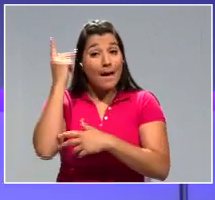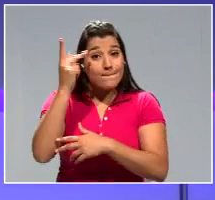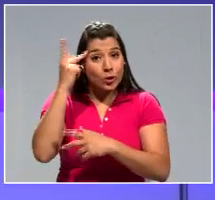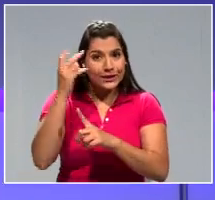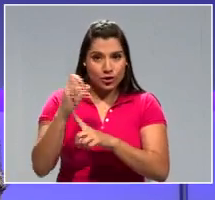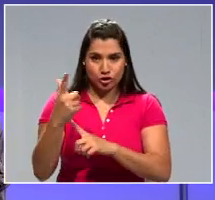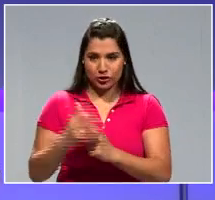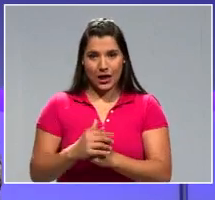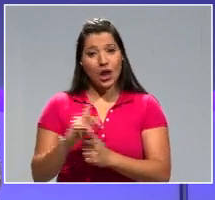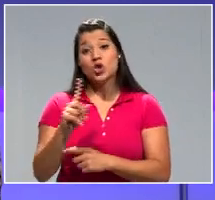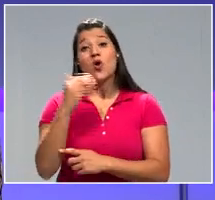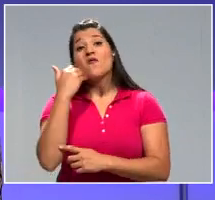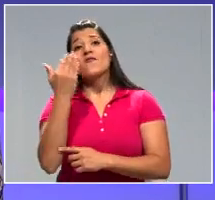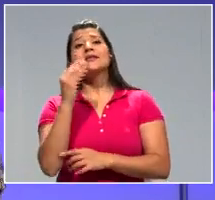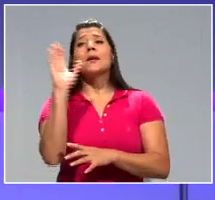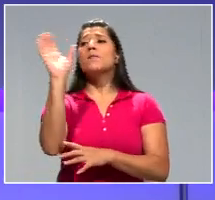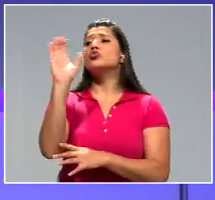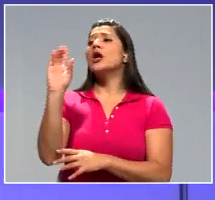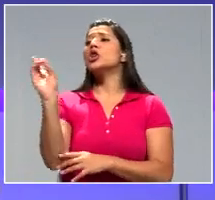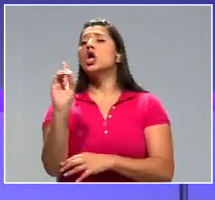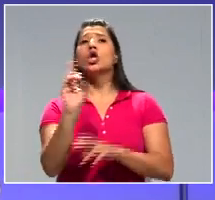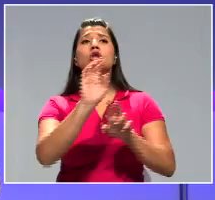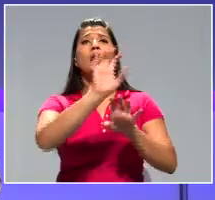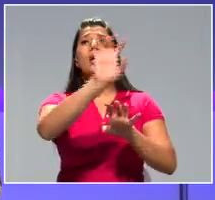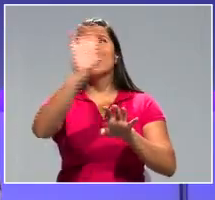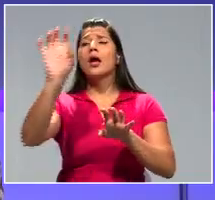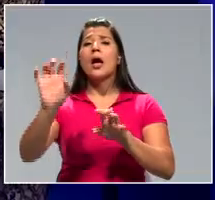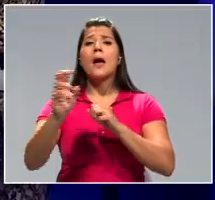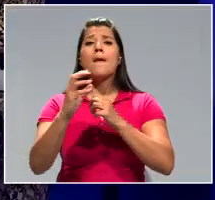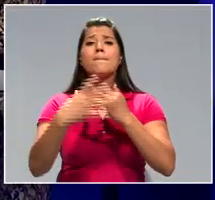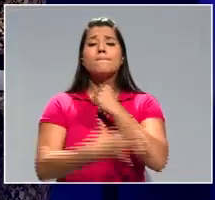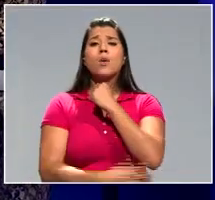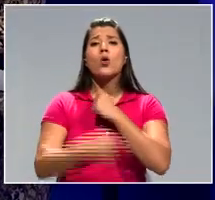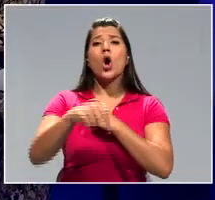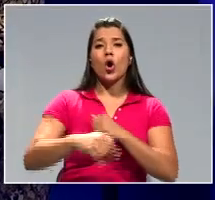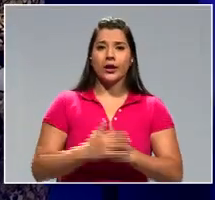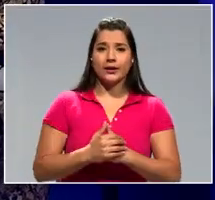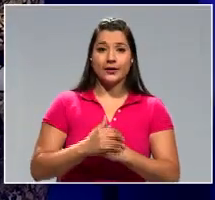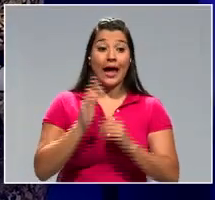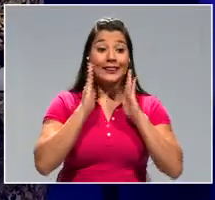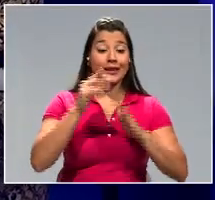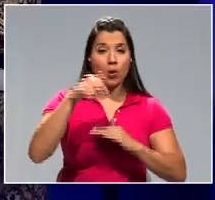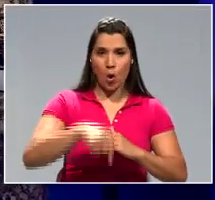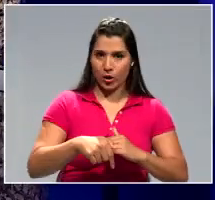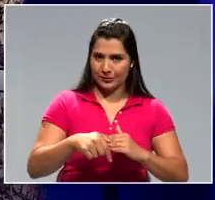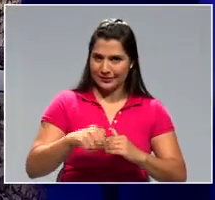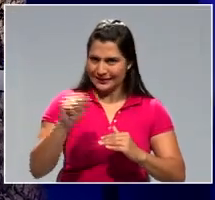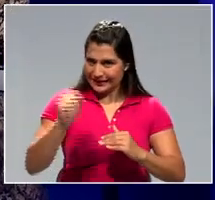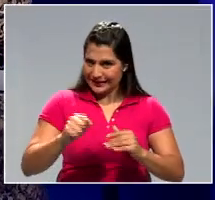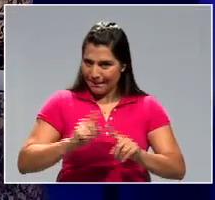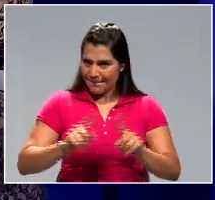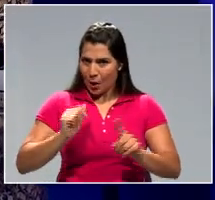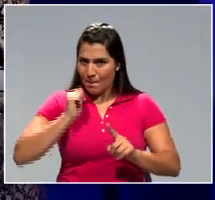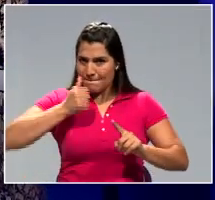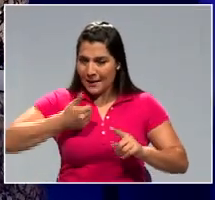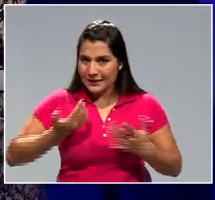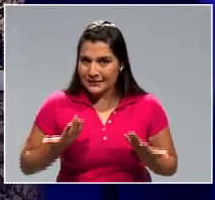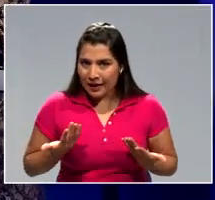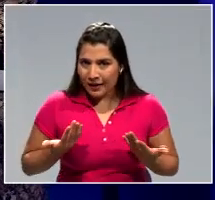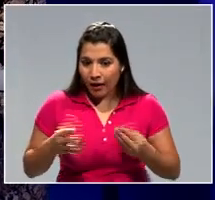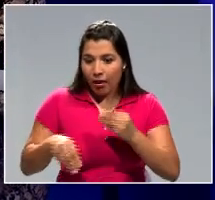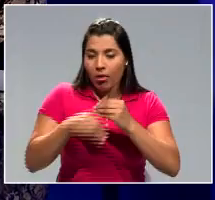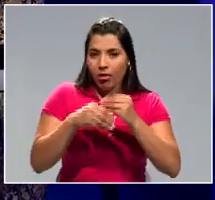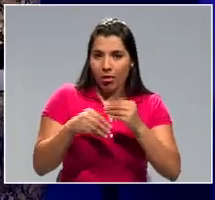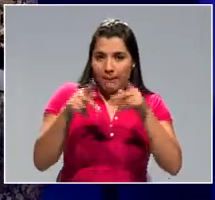decir, bueno, mapeemos los pobres hoy y atendámoslos hoy. Sí, pero mañana tenemos ese dinamismo y gente